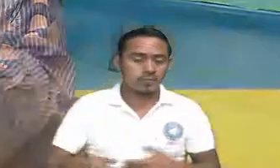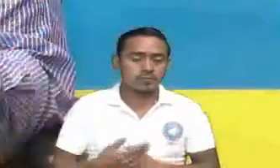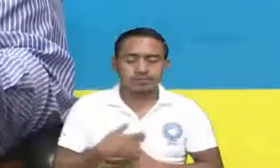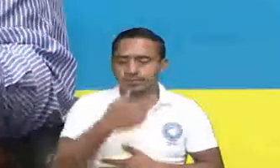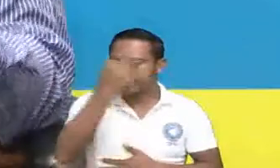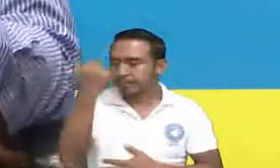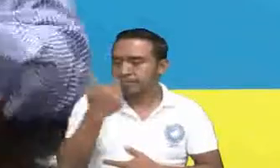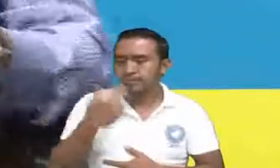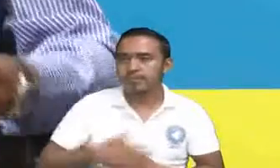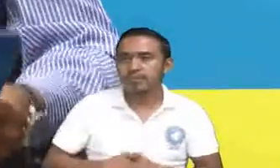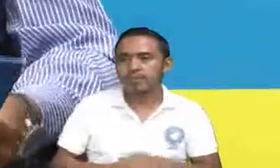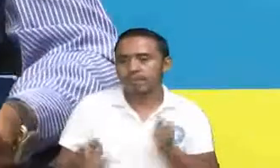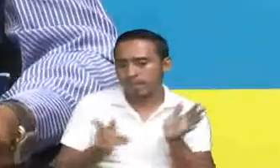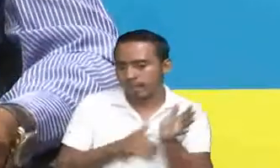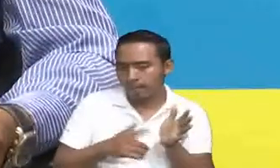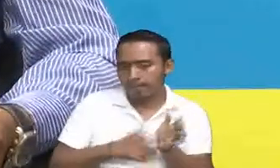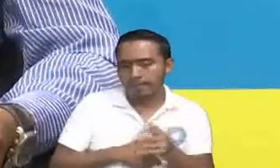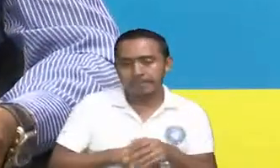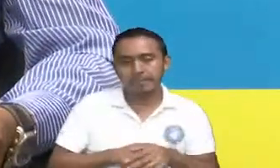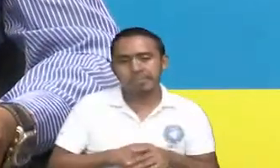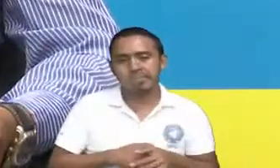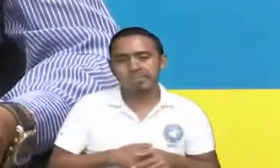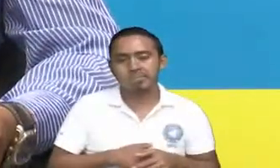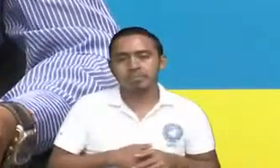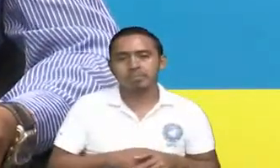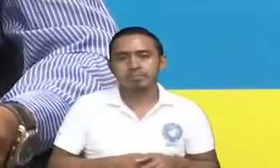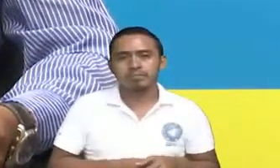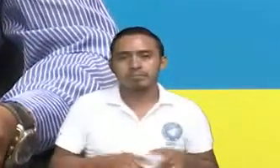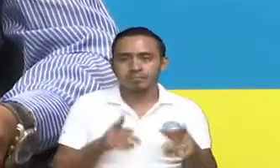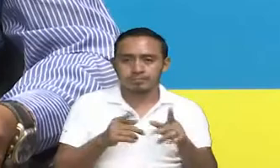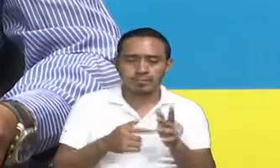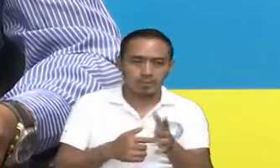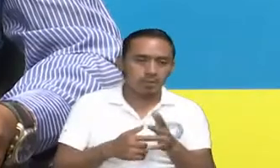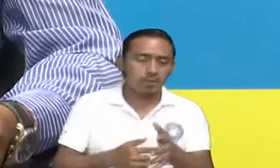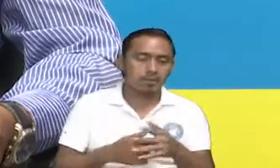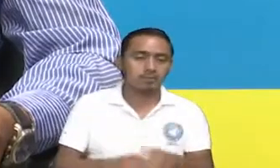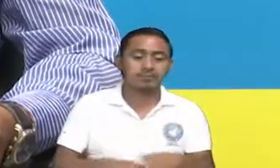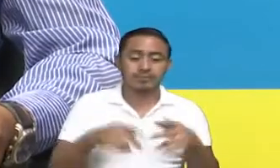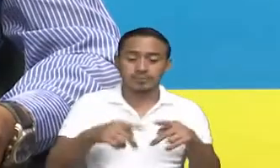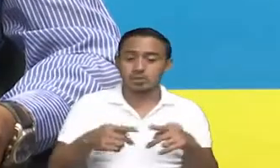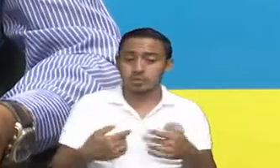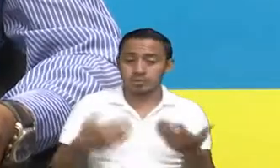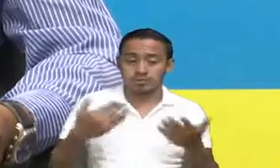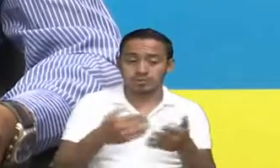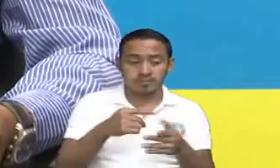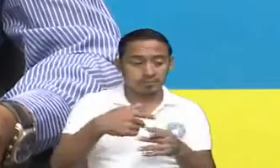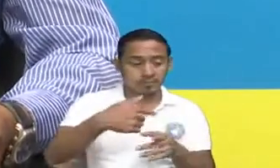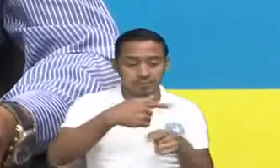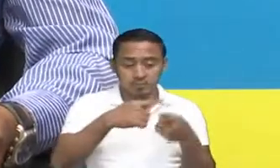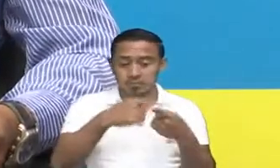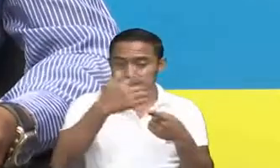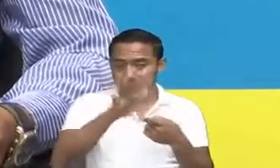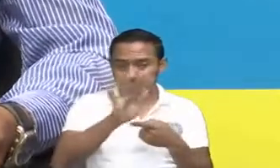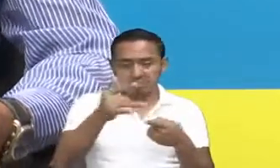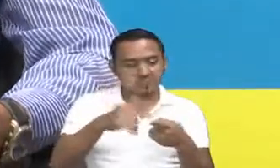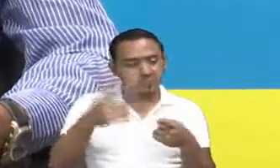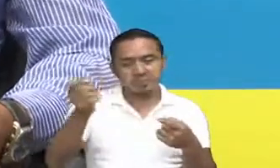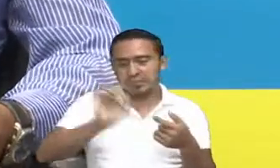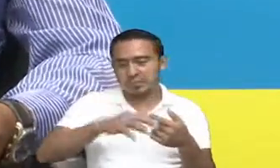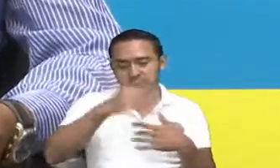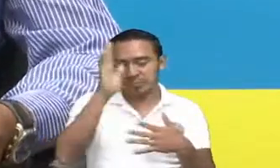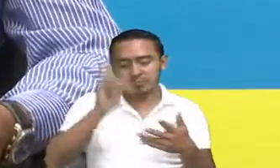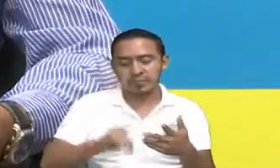ejemplo, una persona que está ahorita iniciando una nueva relación, está iniciando, uh-huh, tal vez tiene un